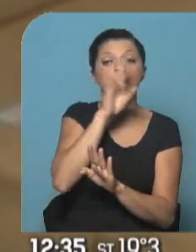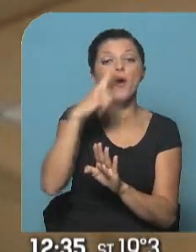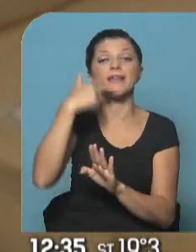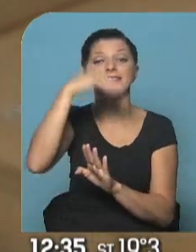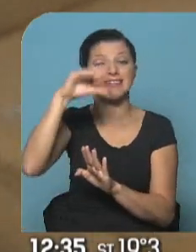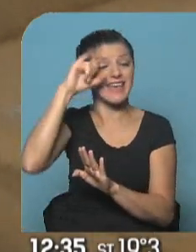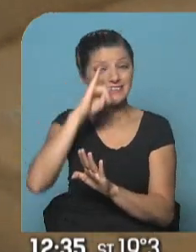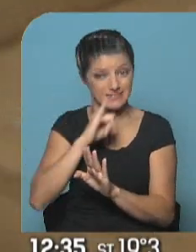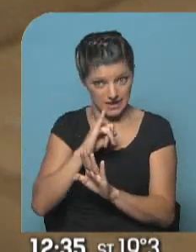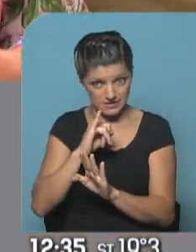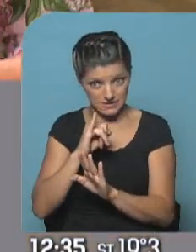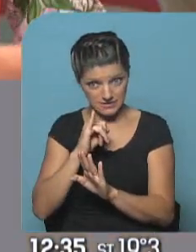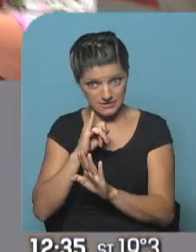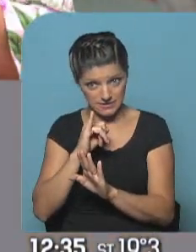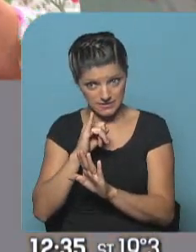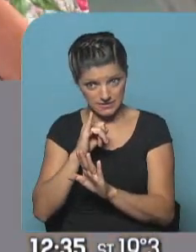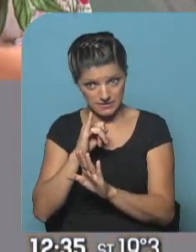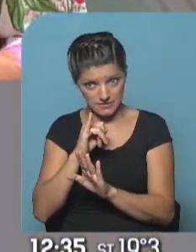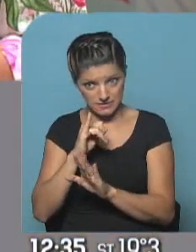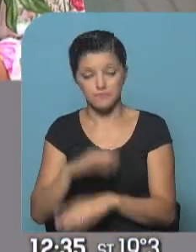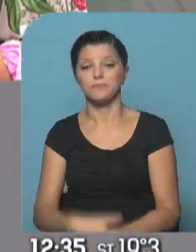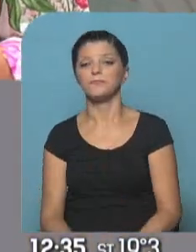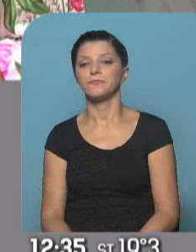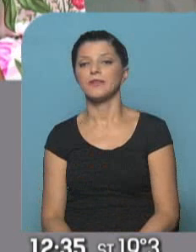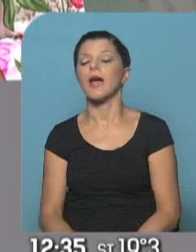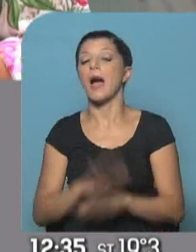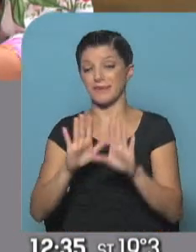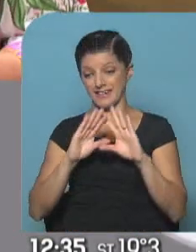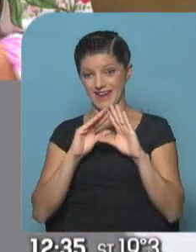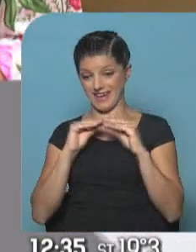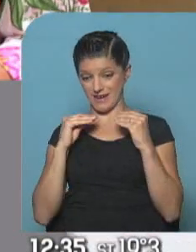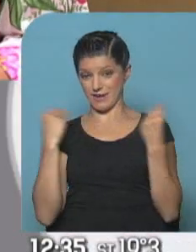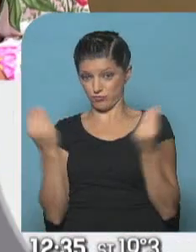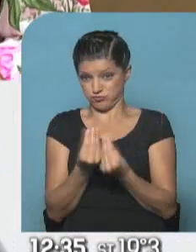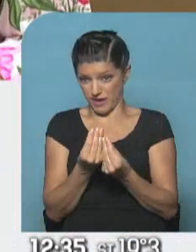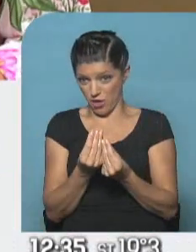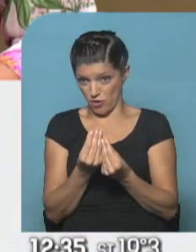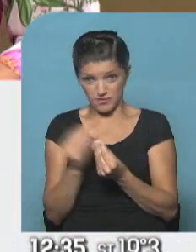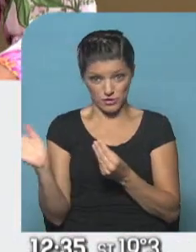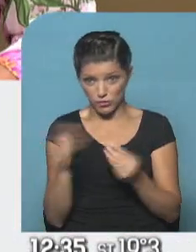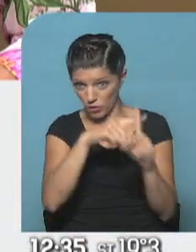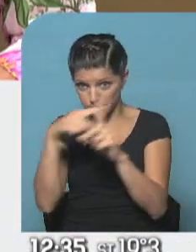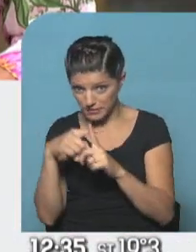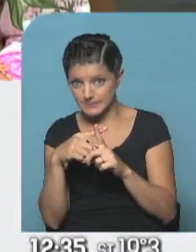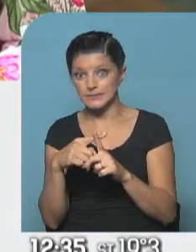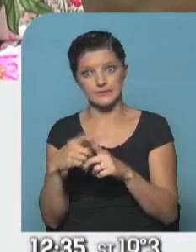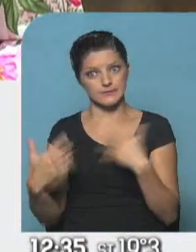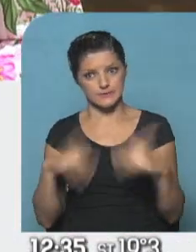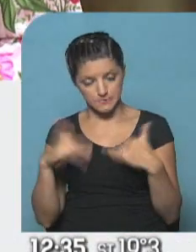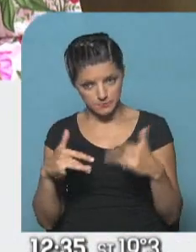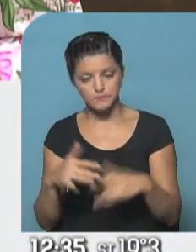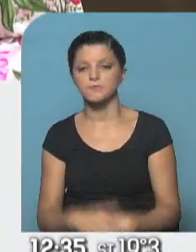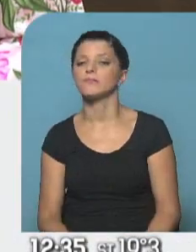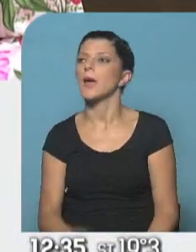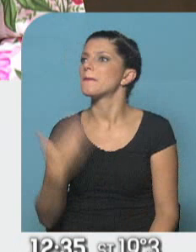la ultraderecha, o sea, nada, digamos, afectó el resultado general, y finalmente debe haber ahí un pase de facturas interesante. Sí, además la democracia